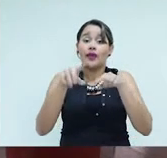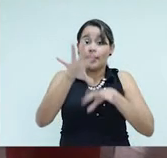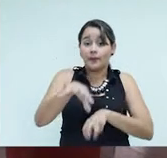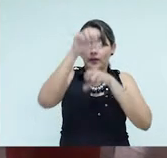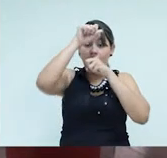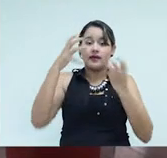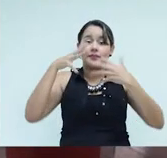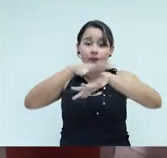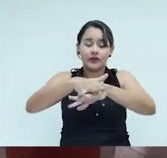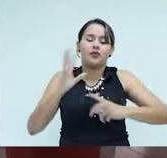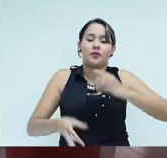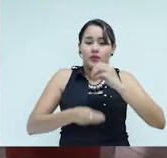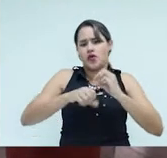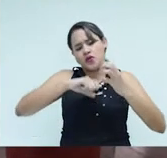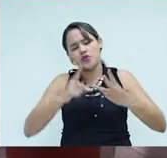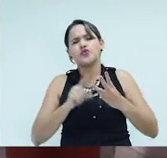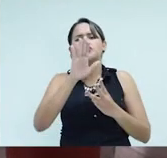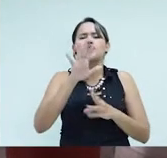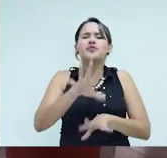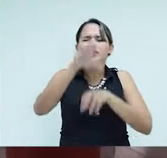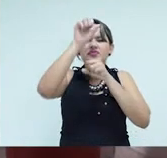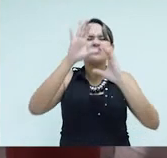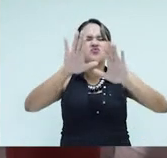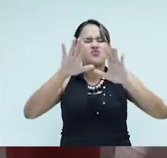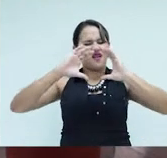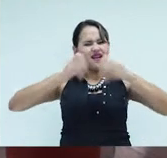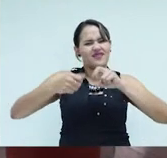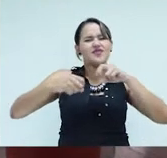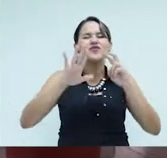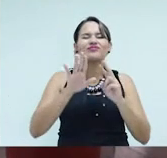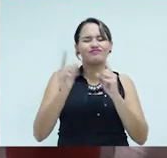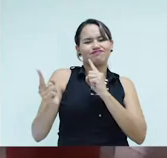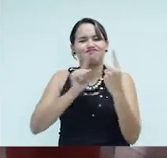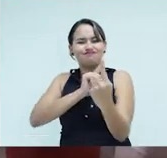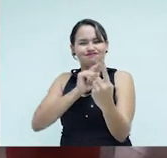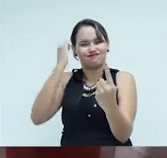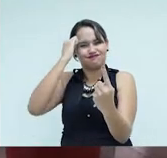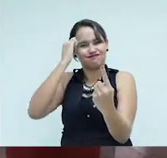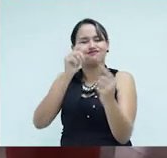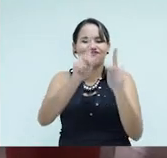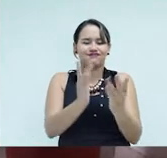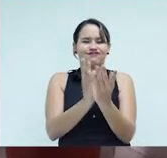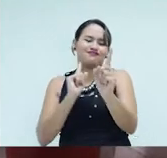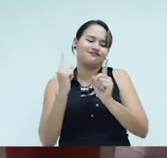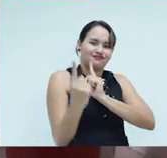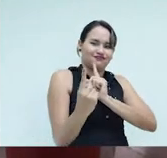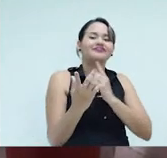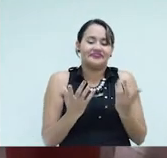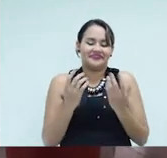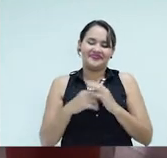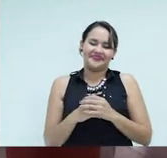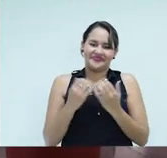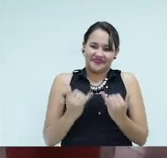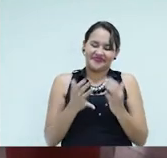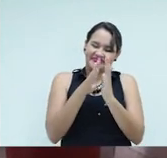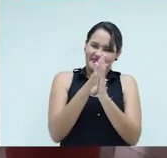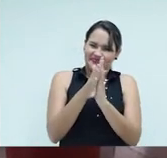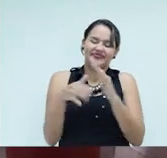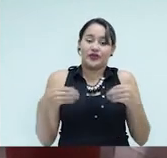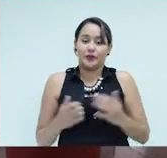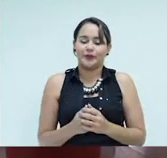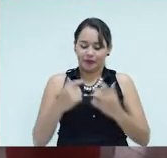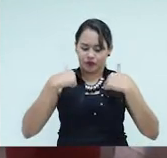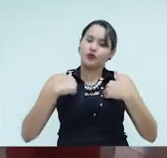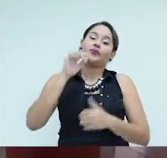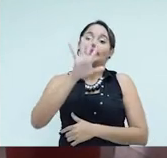que comencé a descubrir el interminable mundo de los recursos que hay en la web para mejorar mis clases. Abrí mi